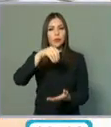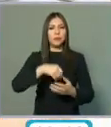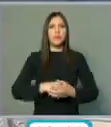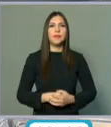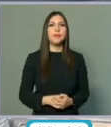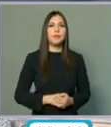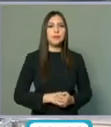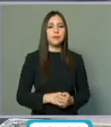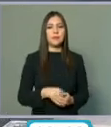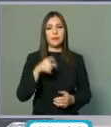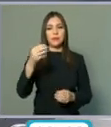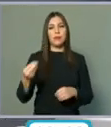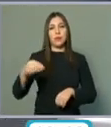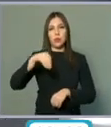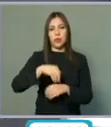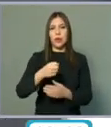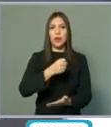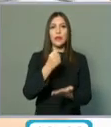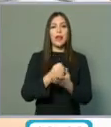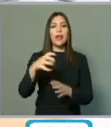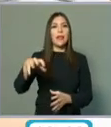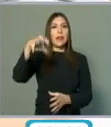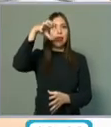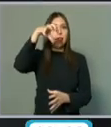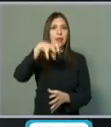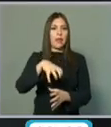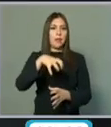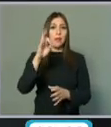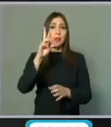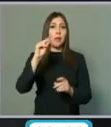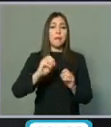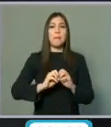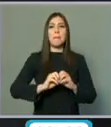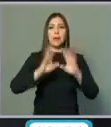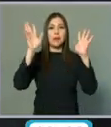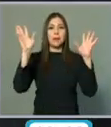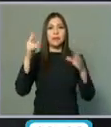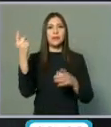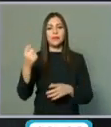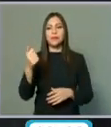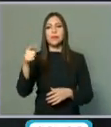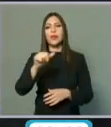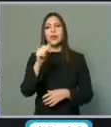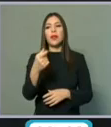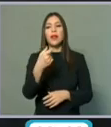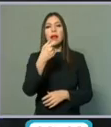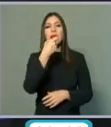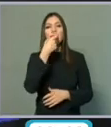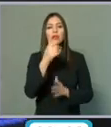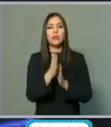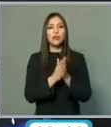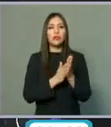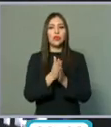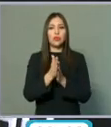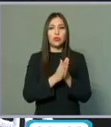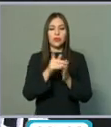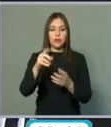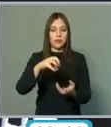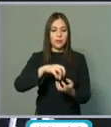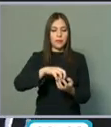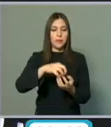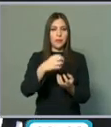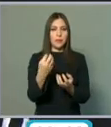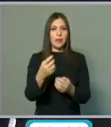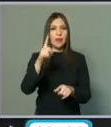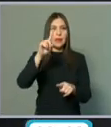tapa, siempre. Les quiero explicar. Tenemos estas galletas que son las de chocolate. Lo que yo voy a hacer va a ser destaparlas y